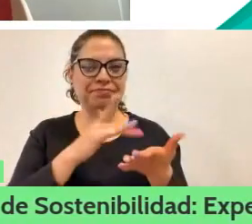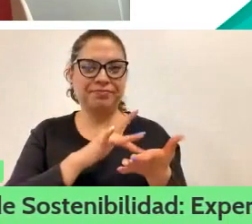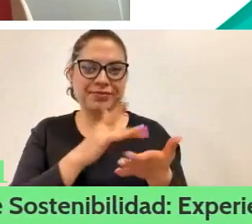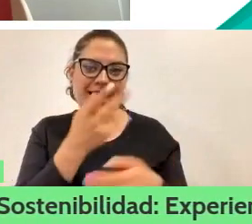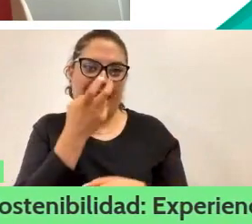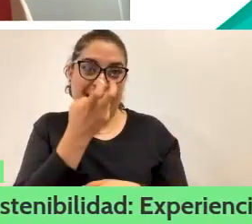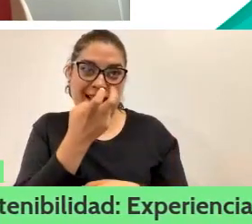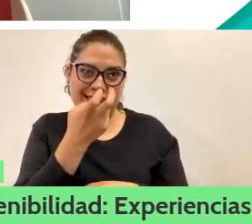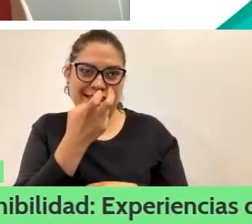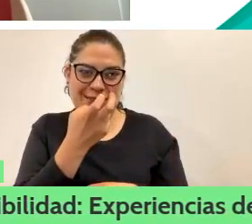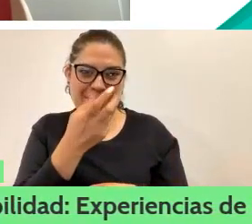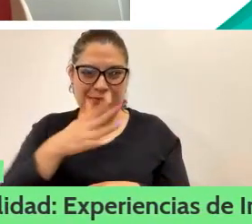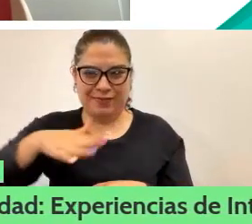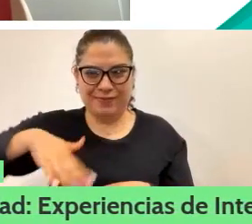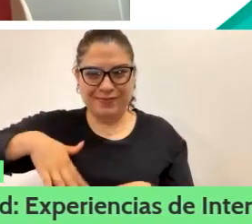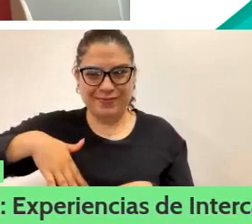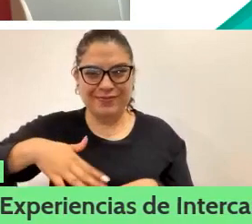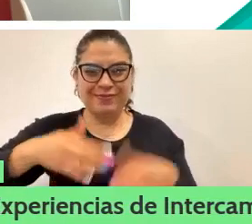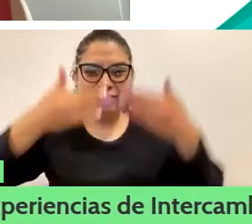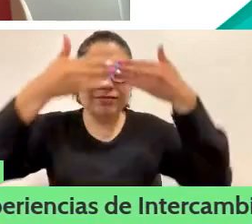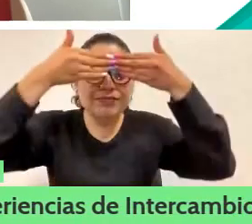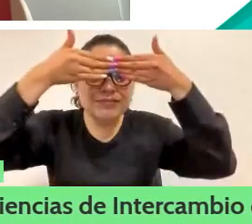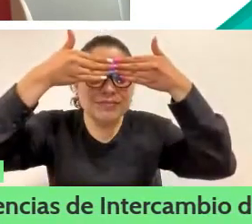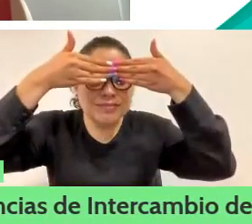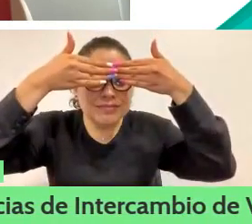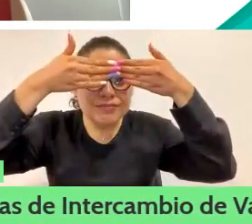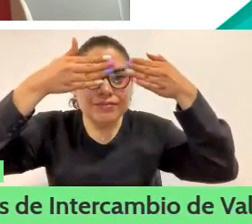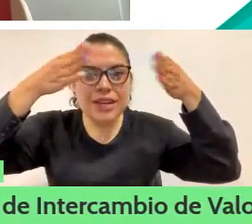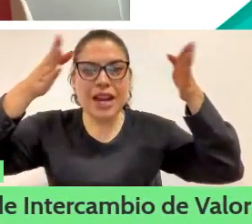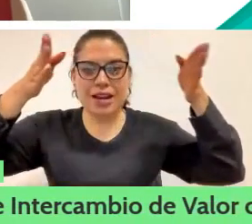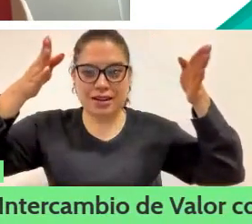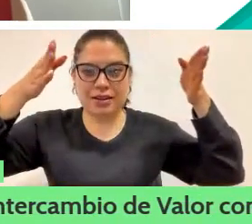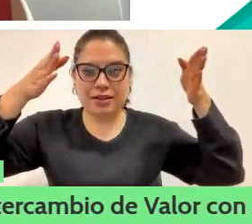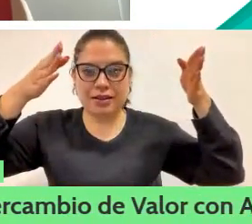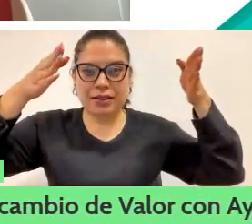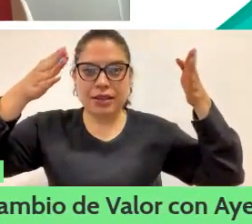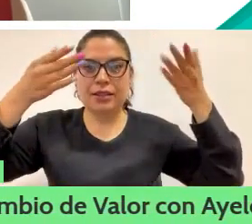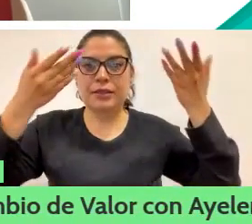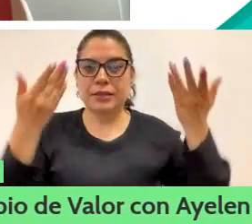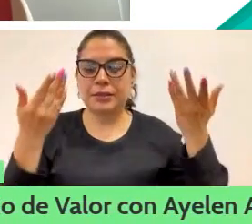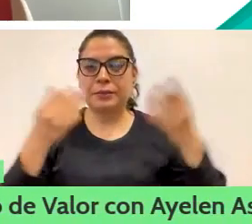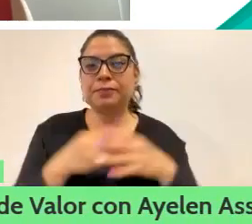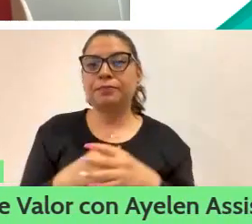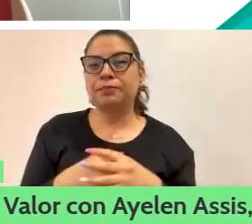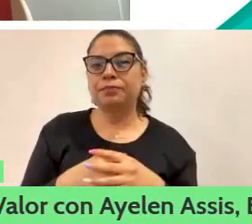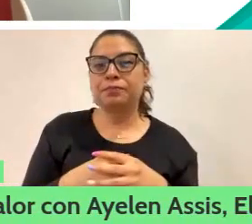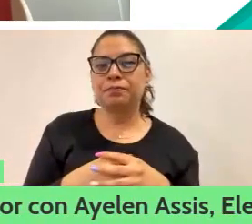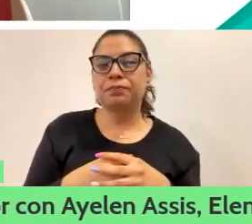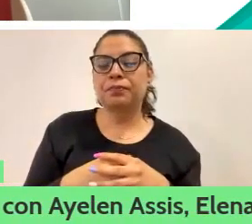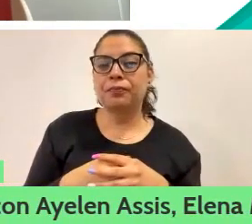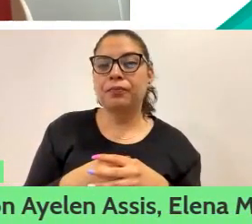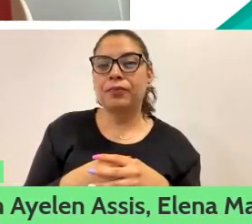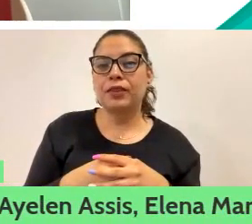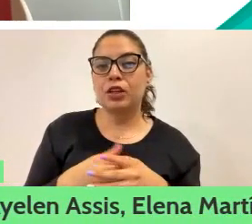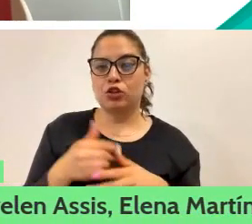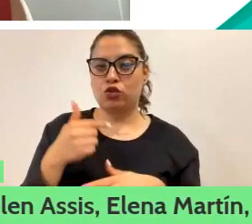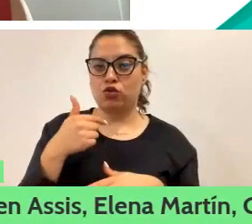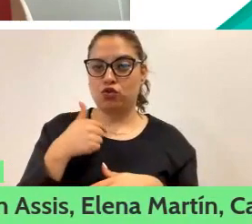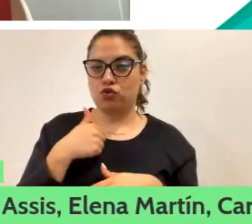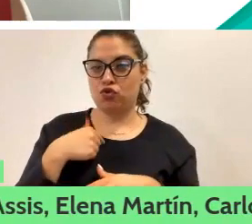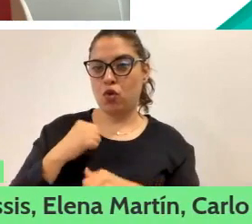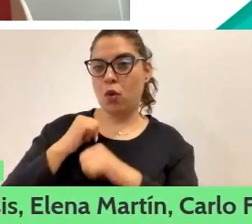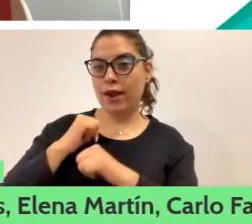caja me ha hecho pensar directamente en Unebox porque es una caja. Entonces, yo llevo toda la parte de publicidad digital, de